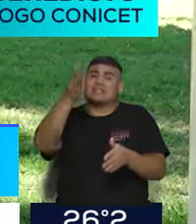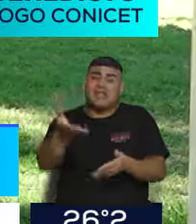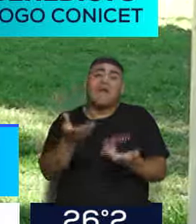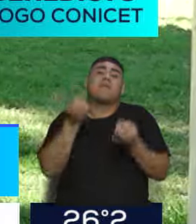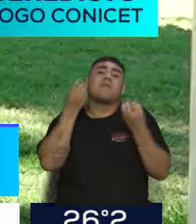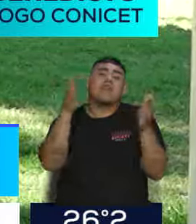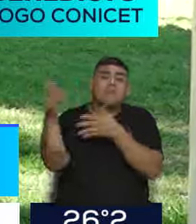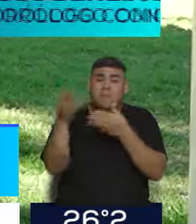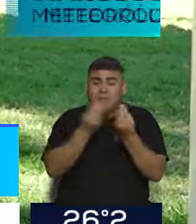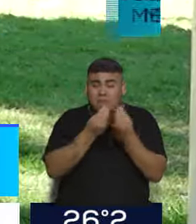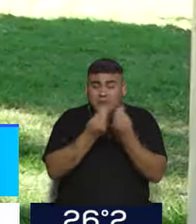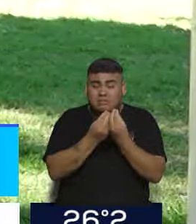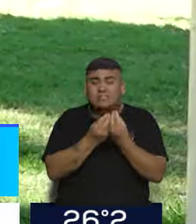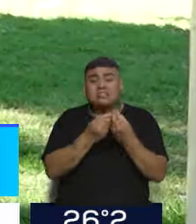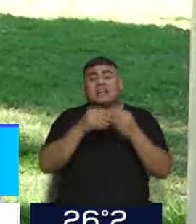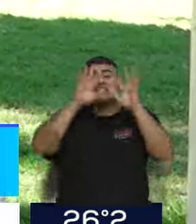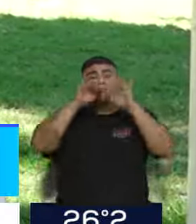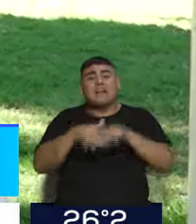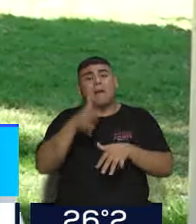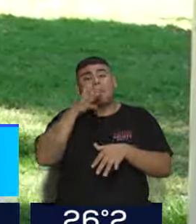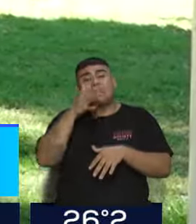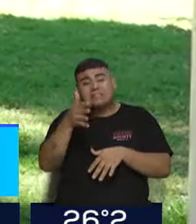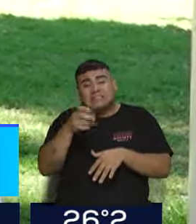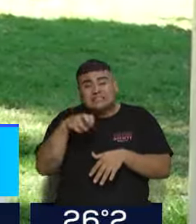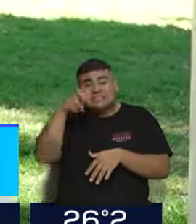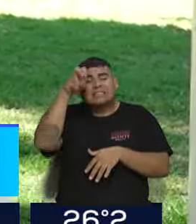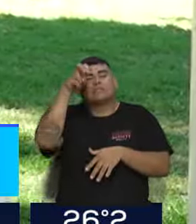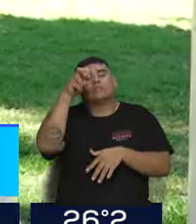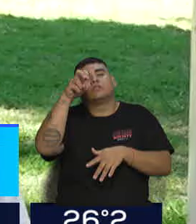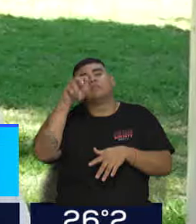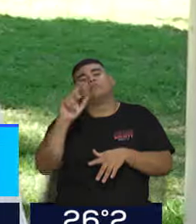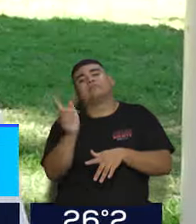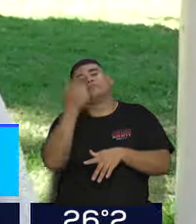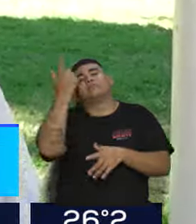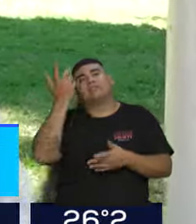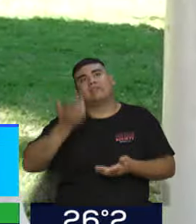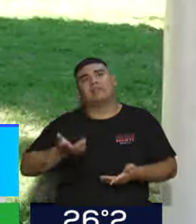viento, y aprovechás esas ventanas que son muy cortitas, por ahí no te alcanza para llegar a la cumbre. Por eso es que muchos